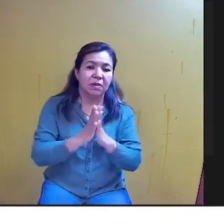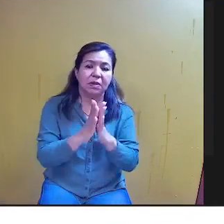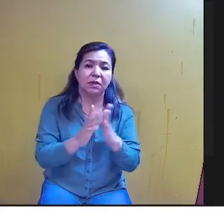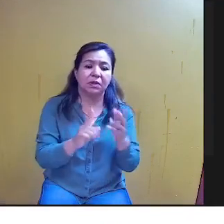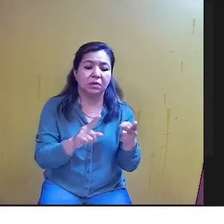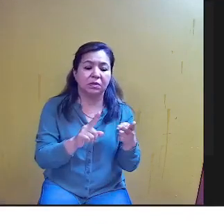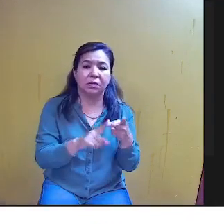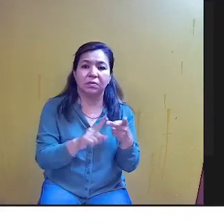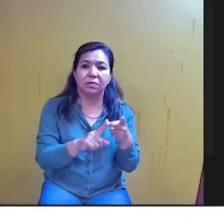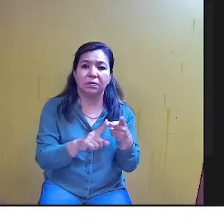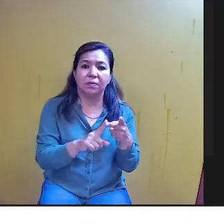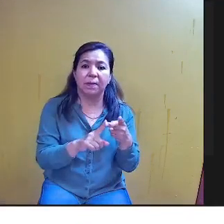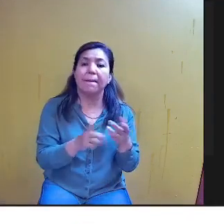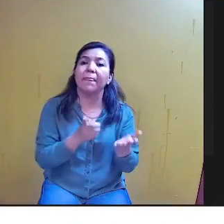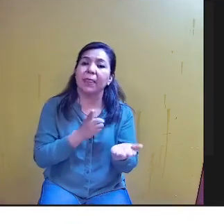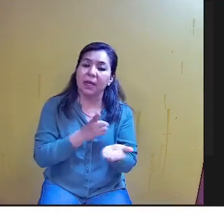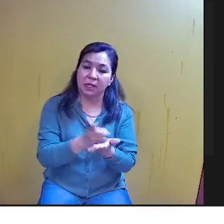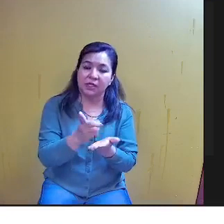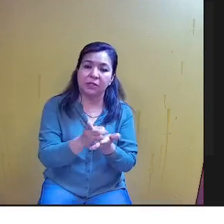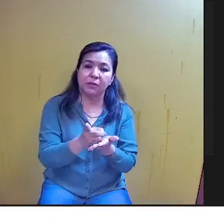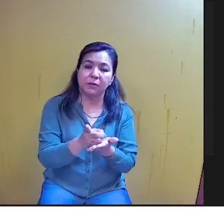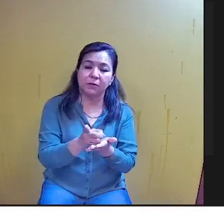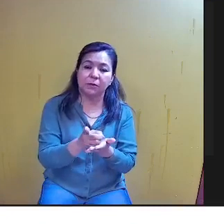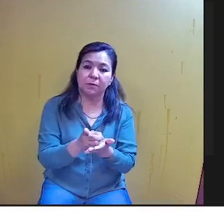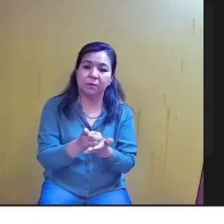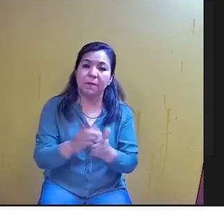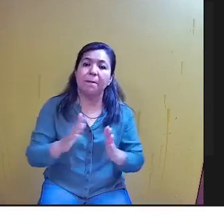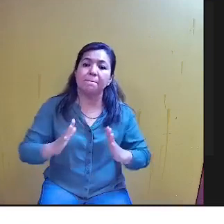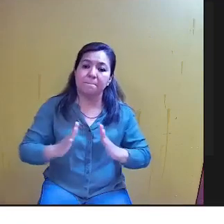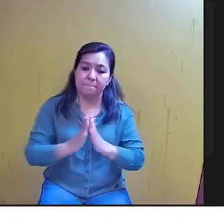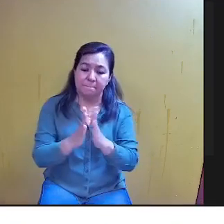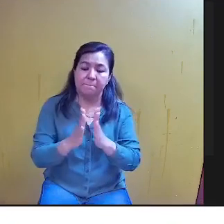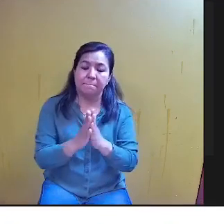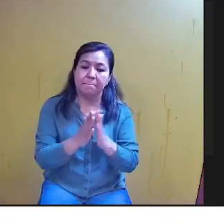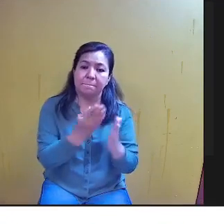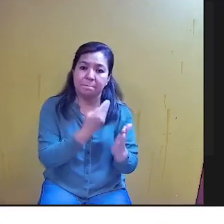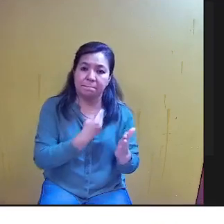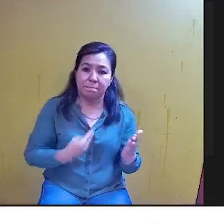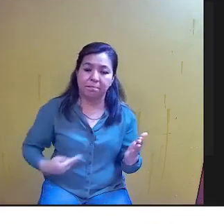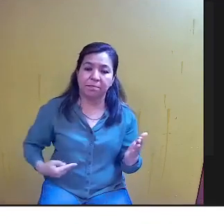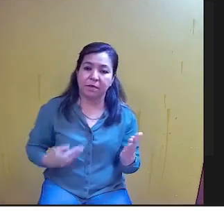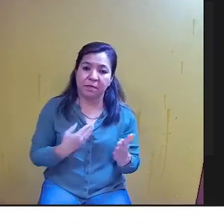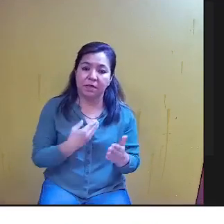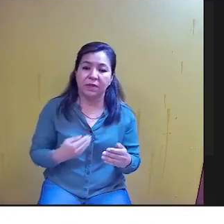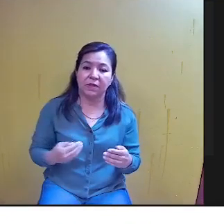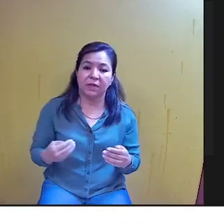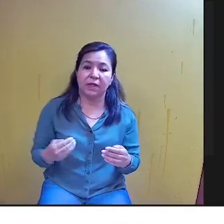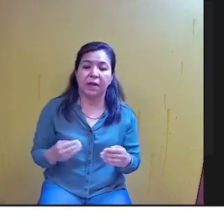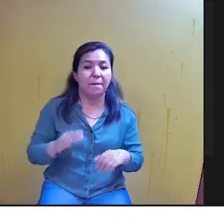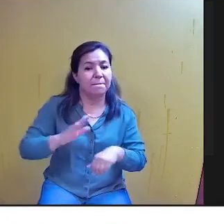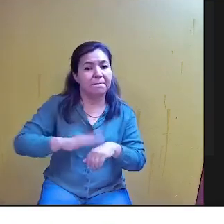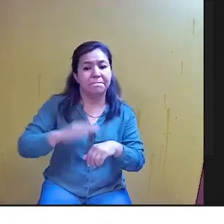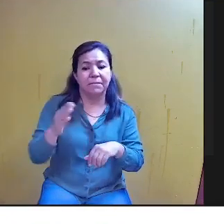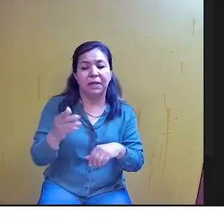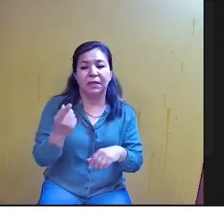2. Transgresión al derecho a ser designado presidente distrital por haber obtenido la mayor